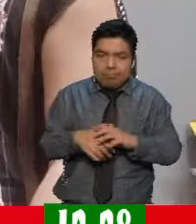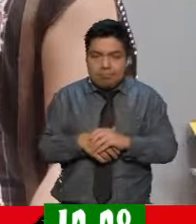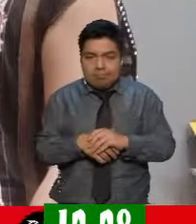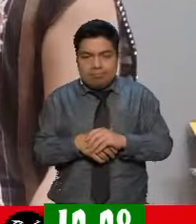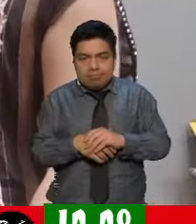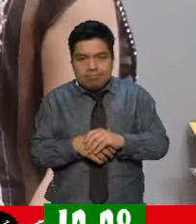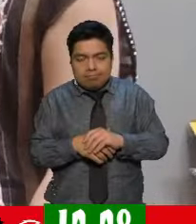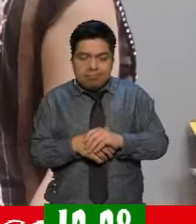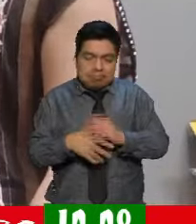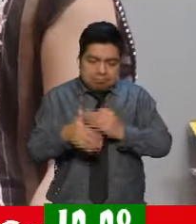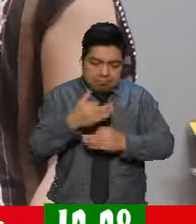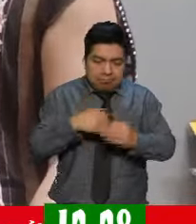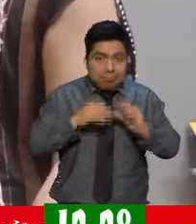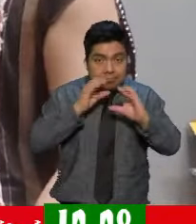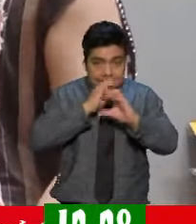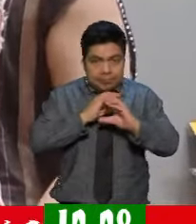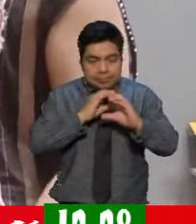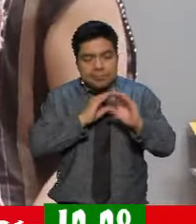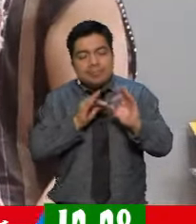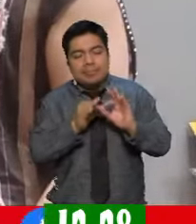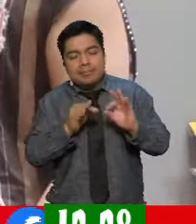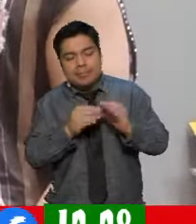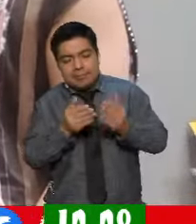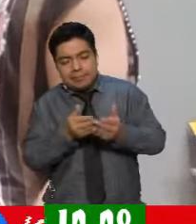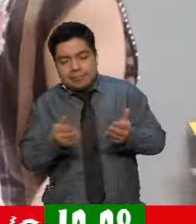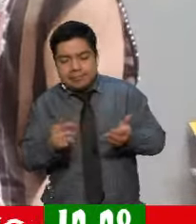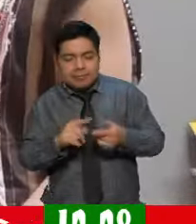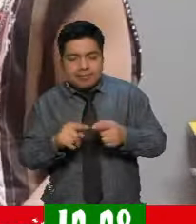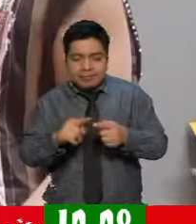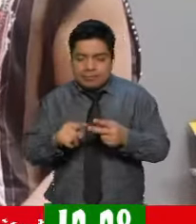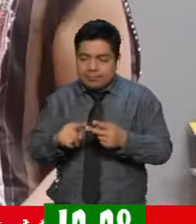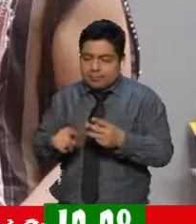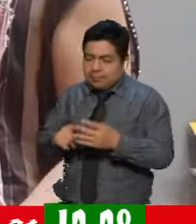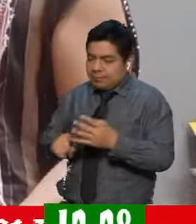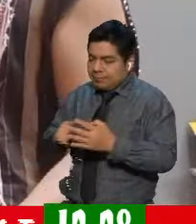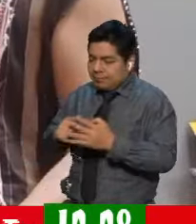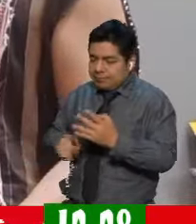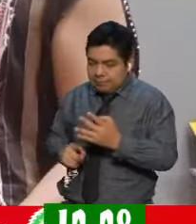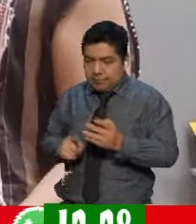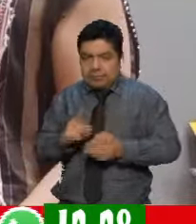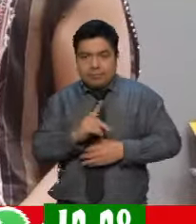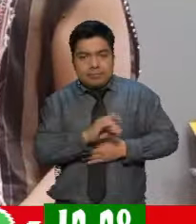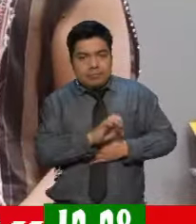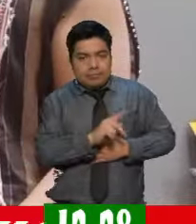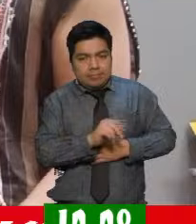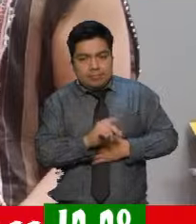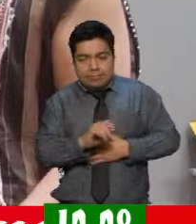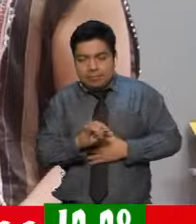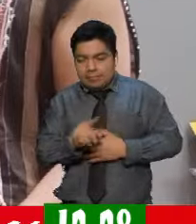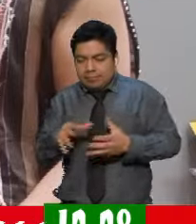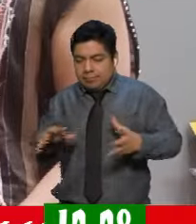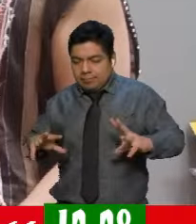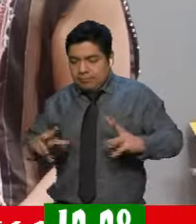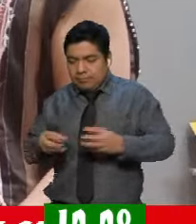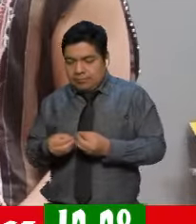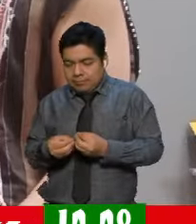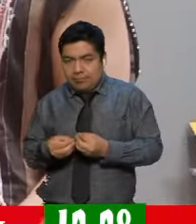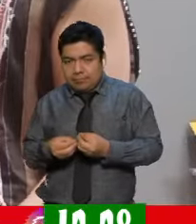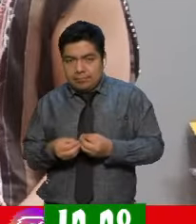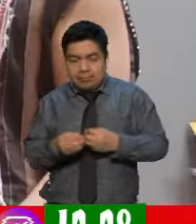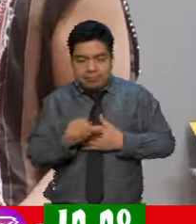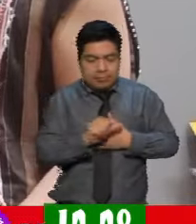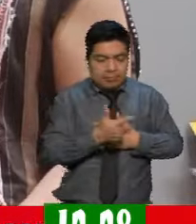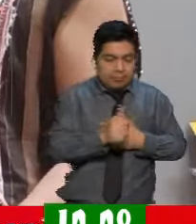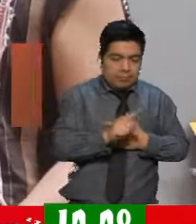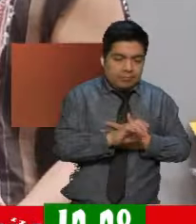de toda esta posibles escenarios. Depredador Animal pertenece a un compilado que empezamos con Aguacero